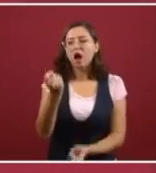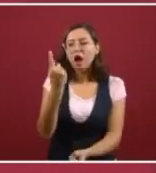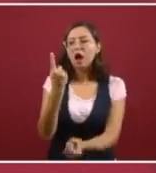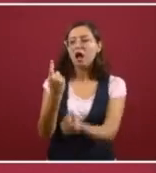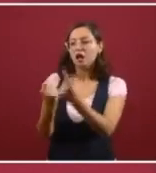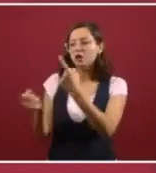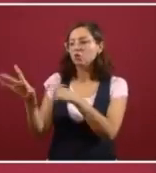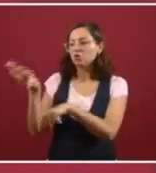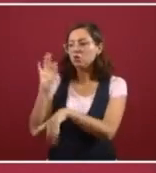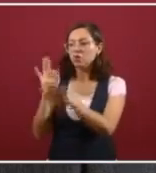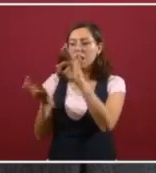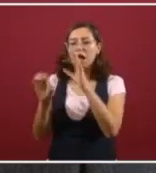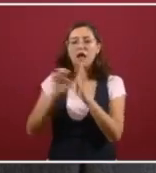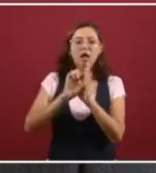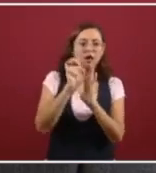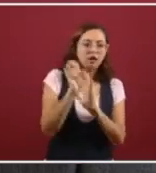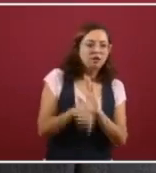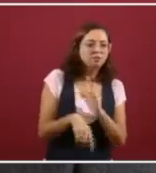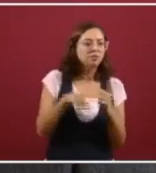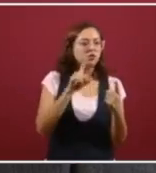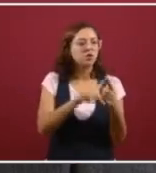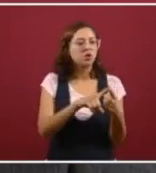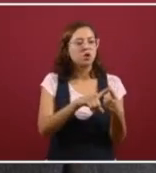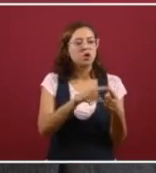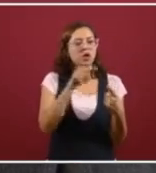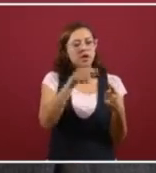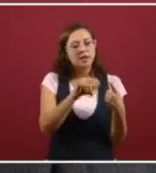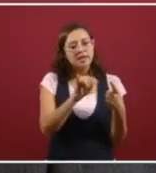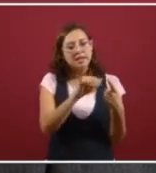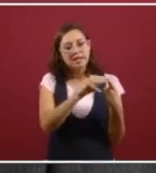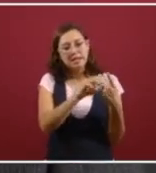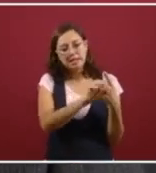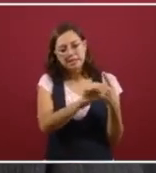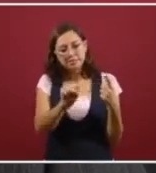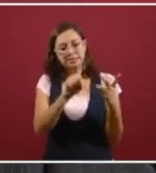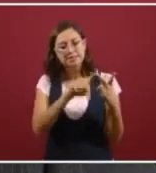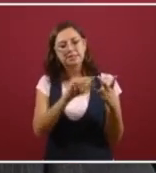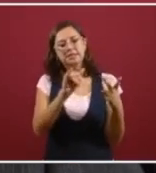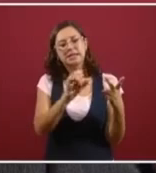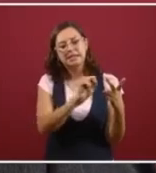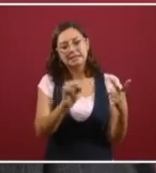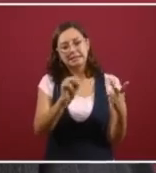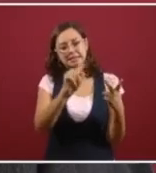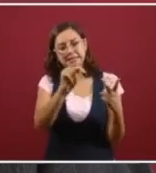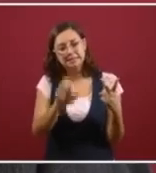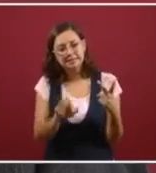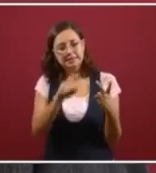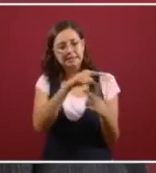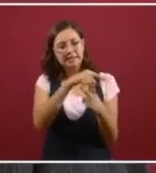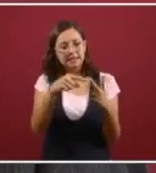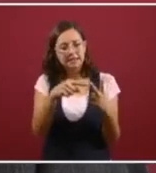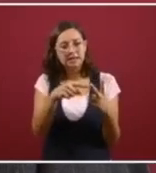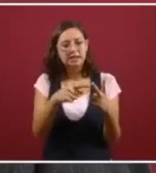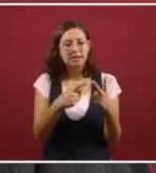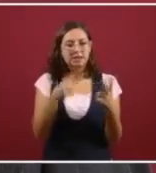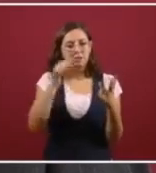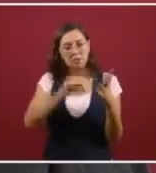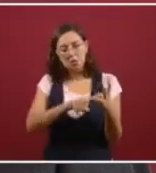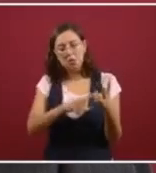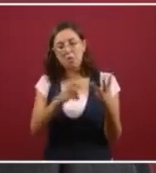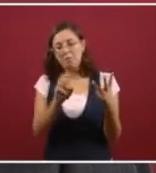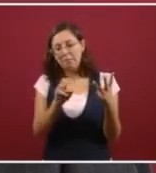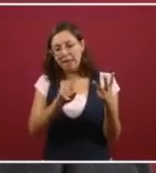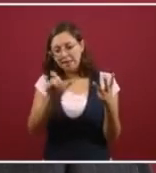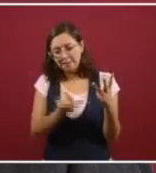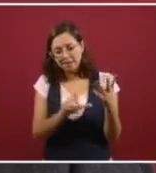No se le daba pensión adicional a los que ya estaban pensionados del ISSSTE, del Seguro, o en Pemex,